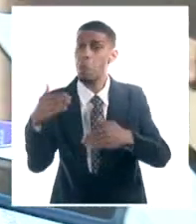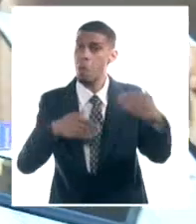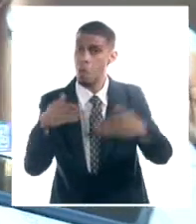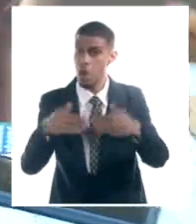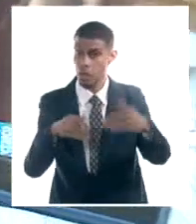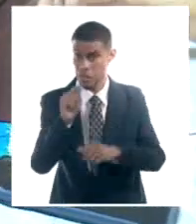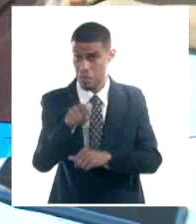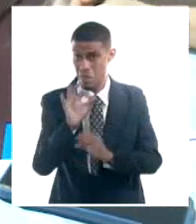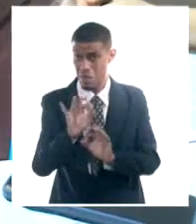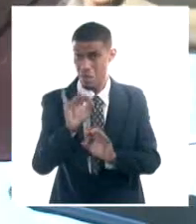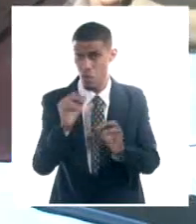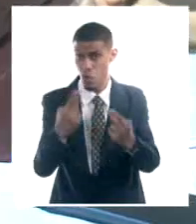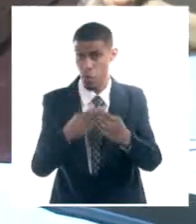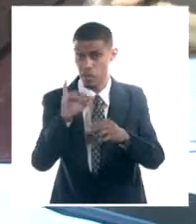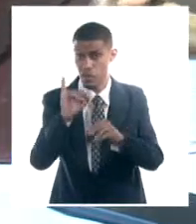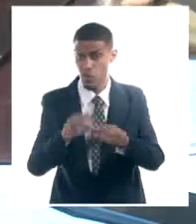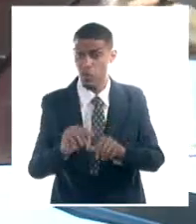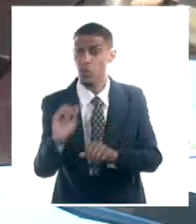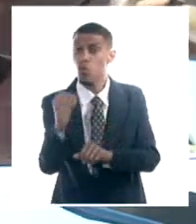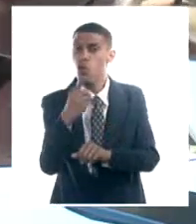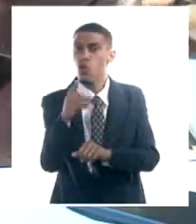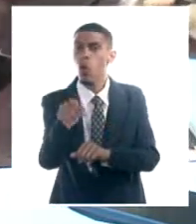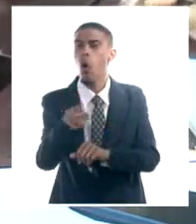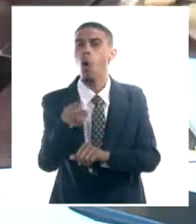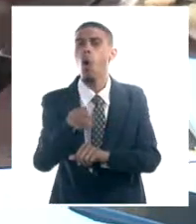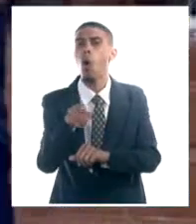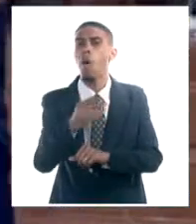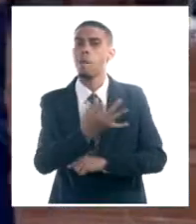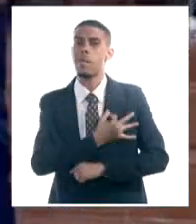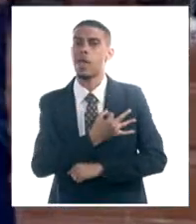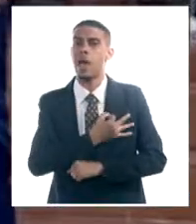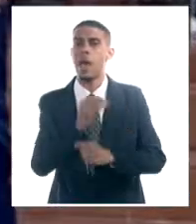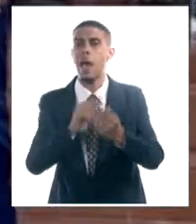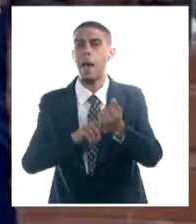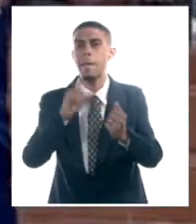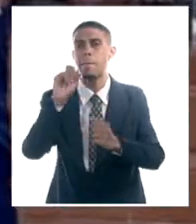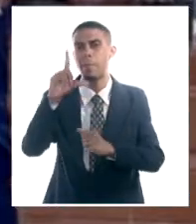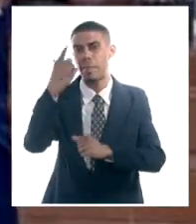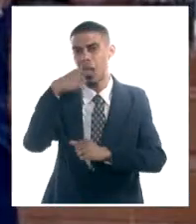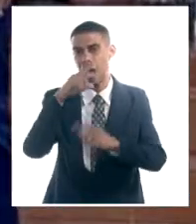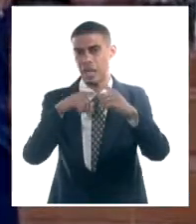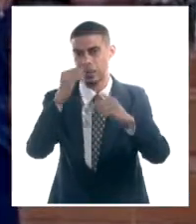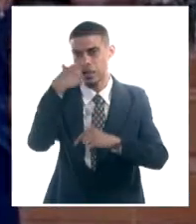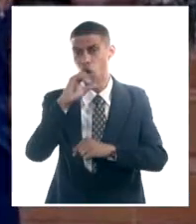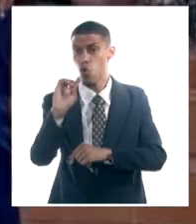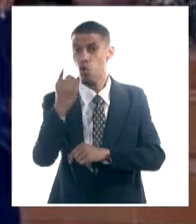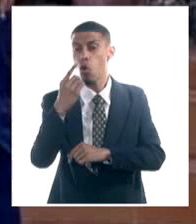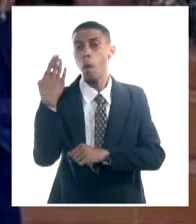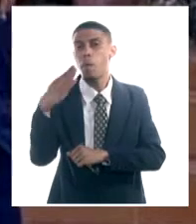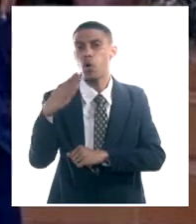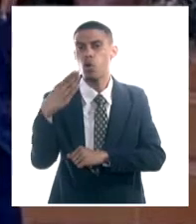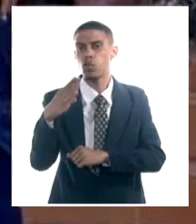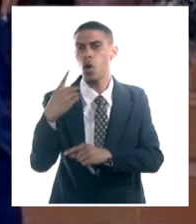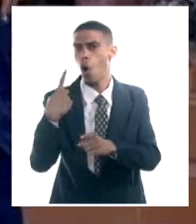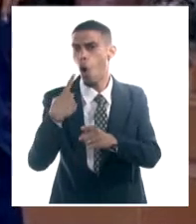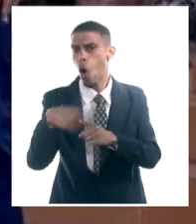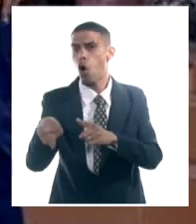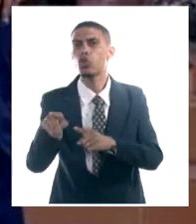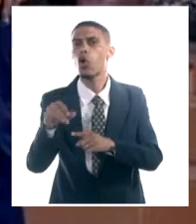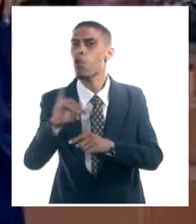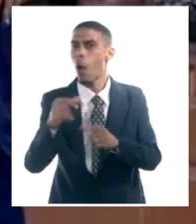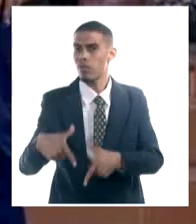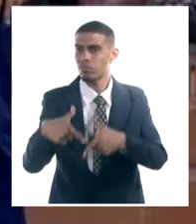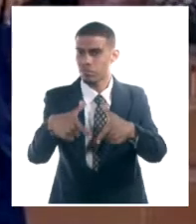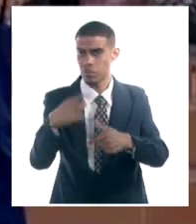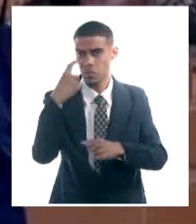certamen de informática, 1 obtuvo medalla de plata, 3 lograron bronce y 1 se alzó con mención honorífica. Resultado que habla